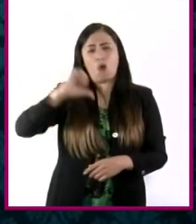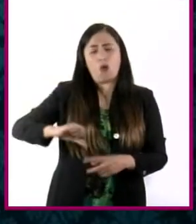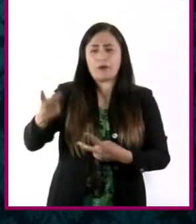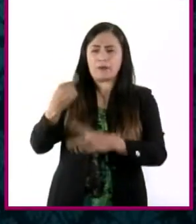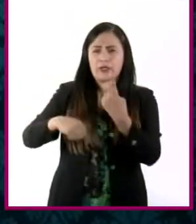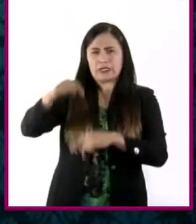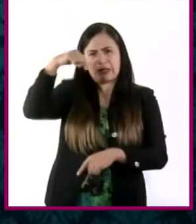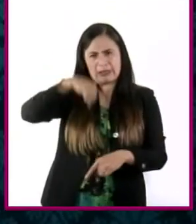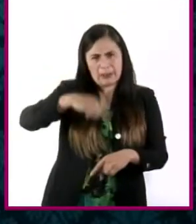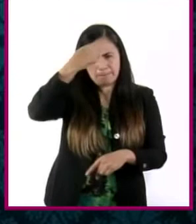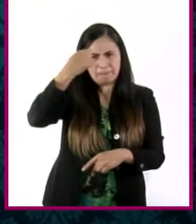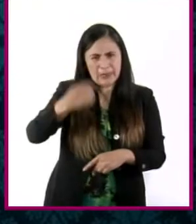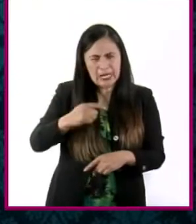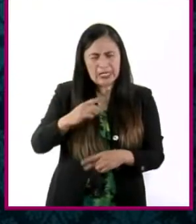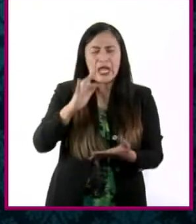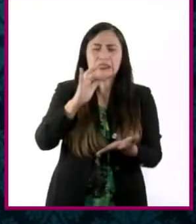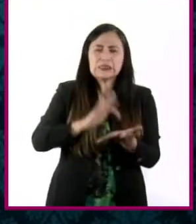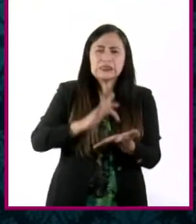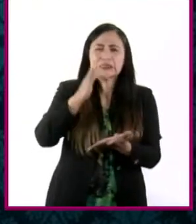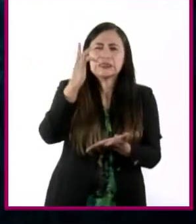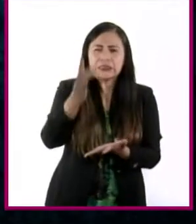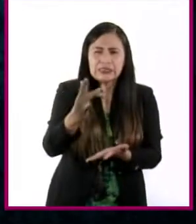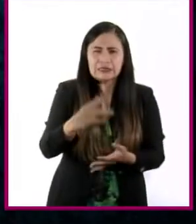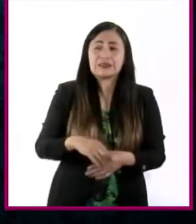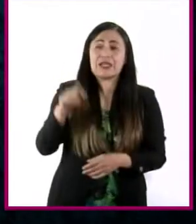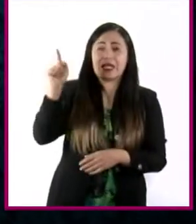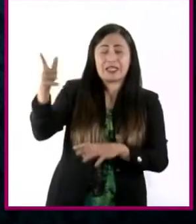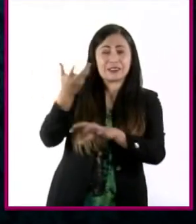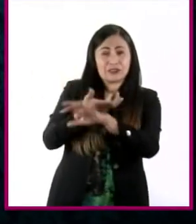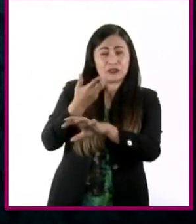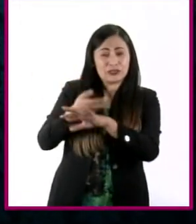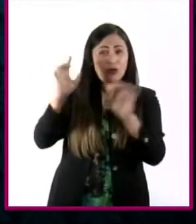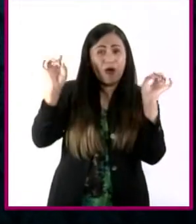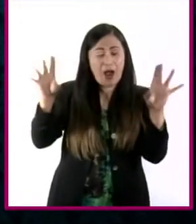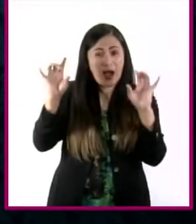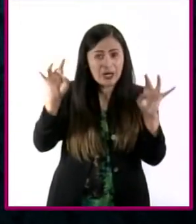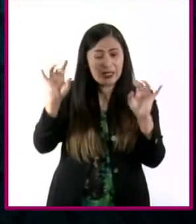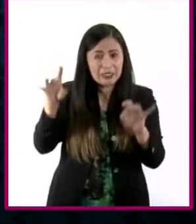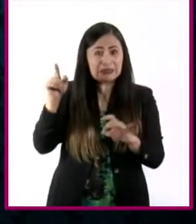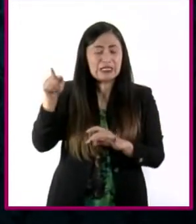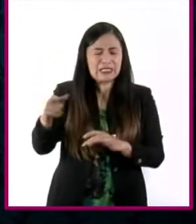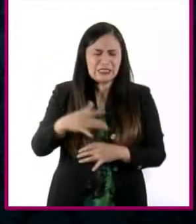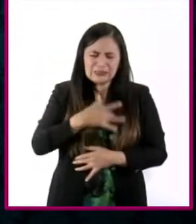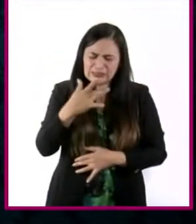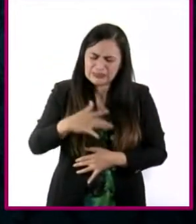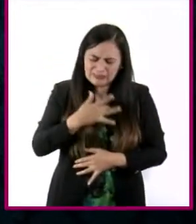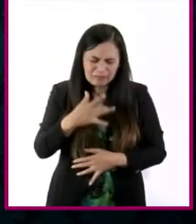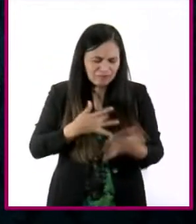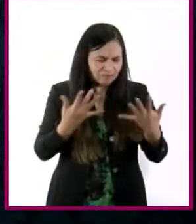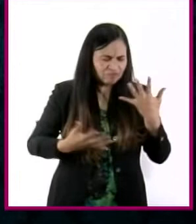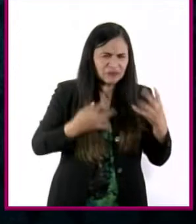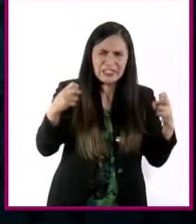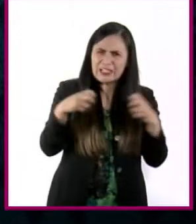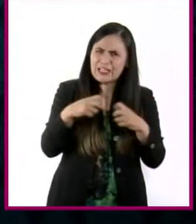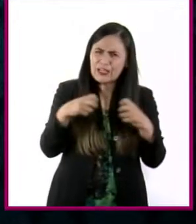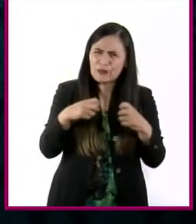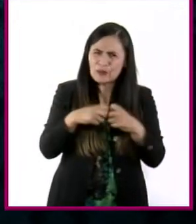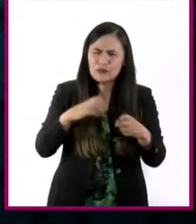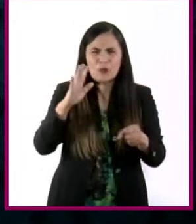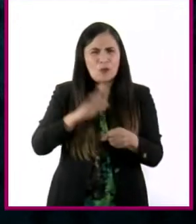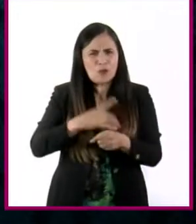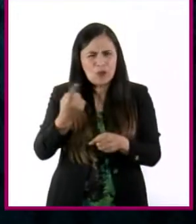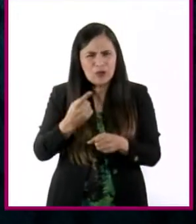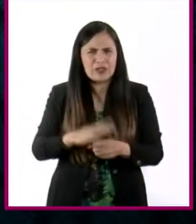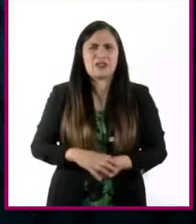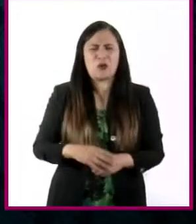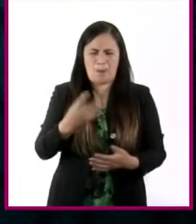gratitud. Cuando estaba haciendo el equipaje en Los Ángeles, tenía cierta sensación de inquietud porque siempre he sentido cierta ambigüedad